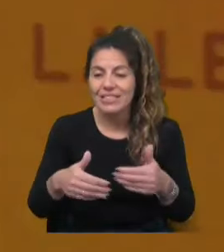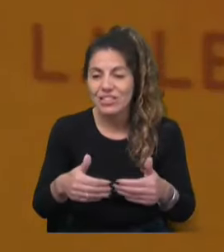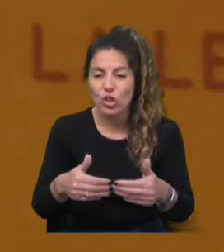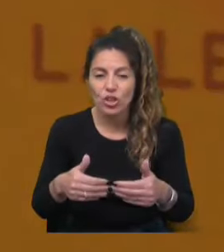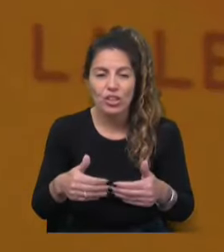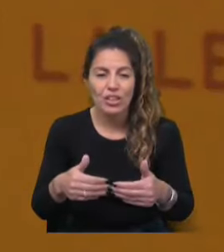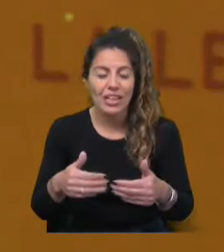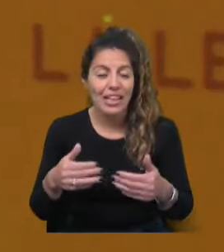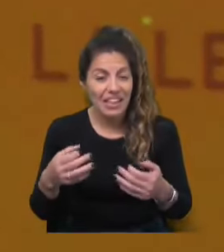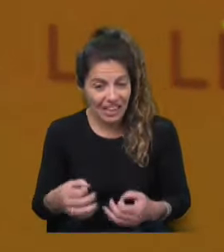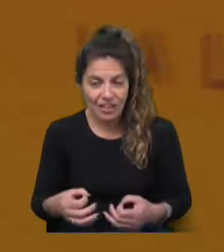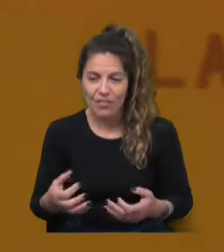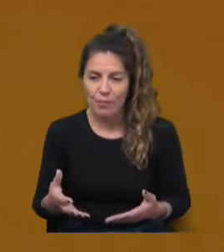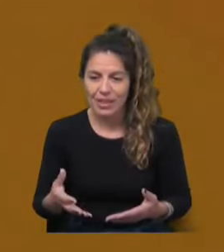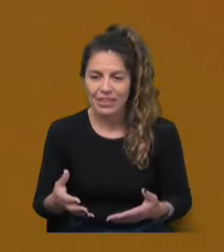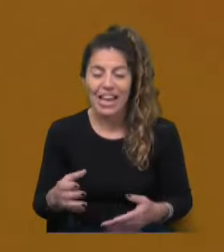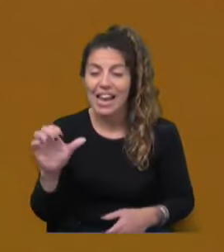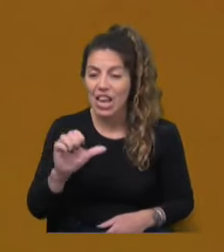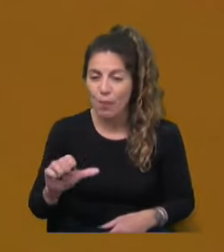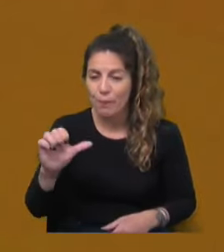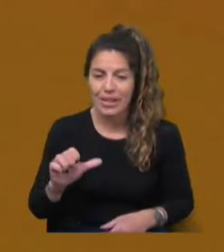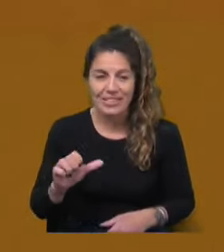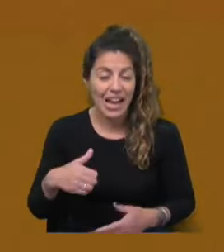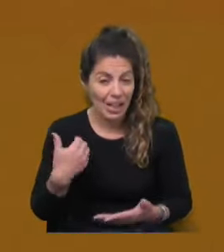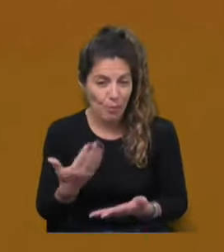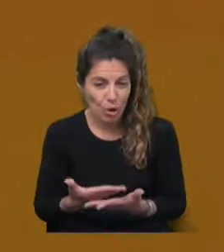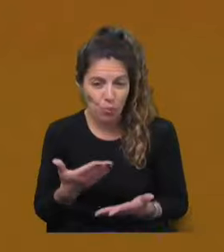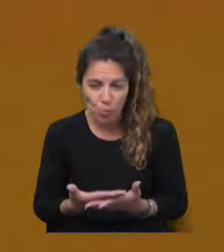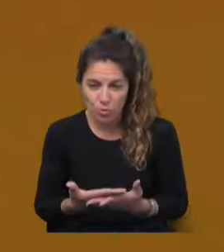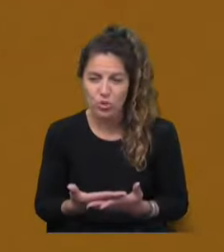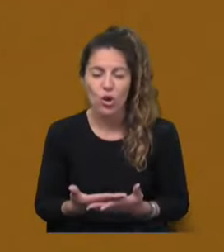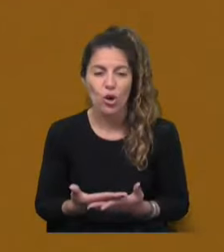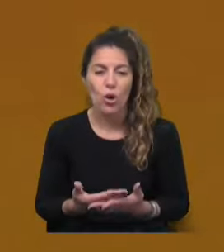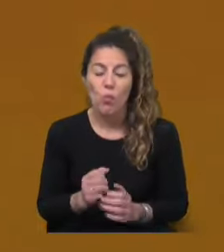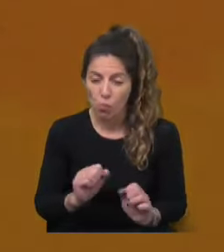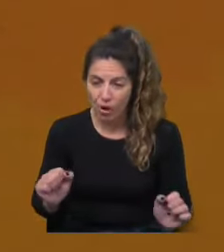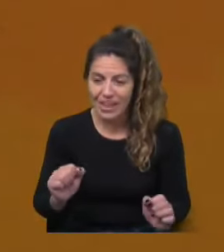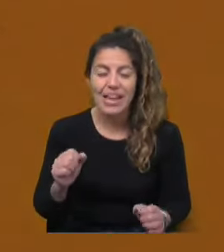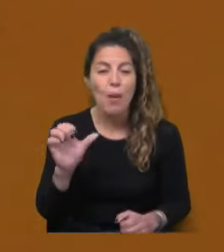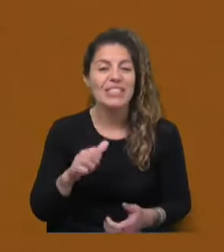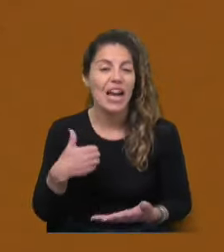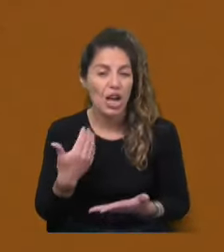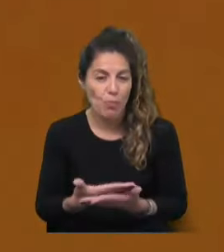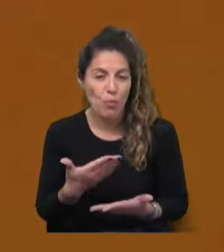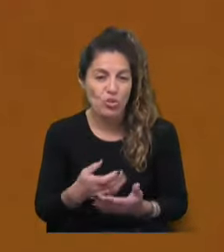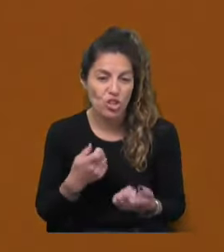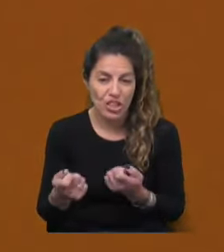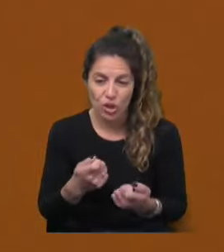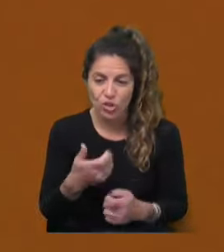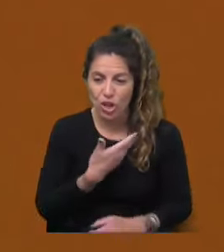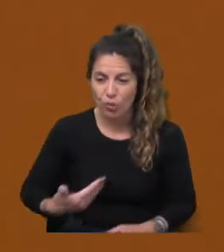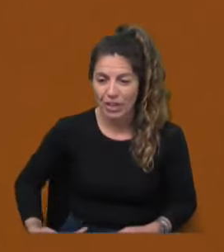Increíblemente, la empresa que propuso, puede pasar, pero la empresa que propuso ese negocio al